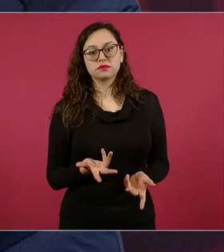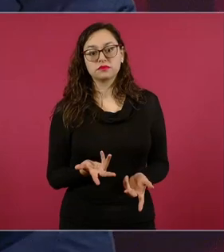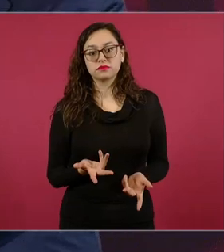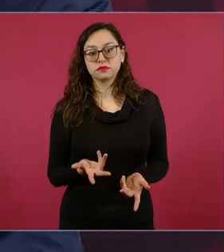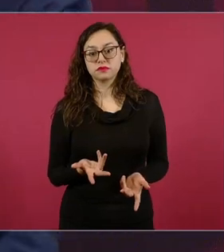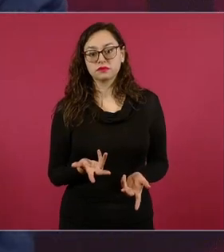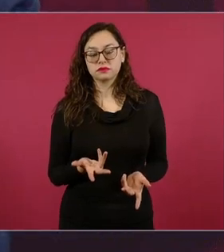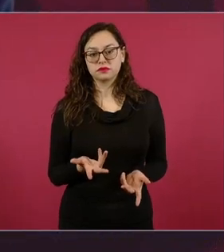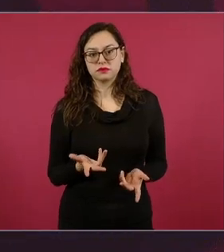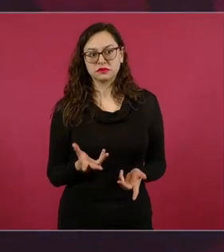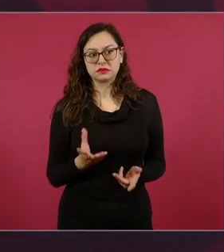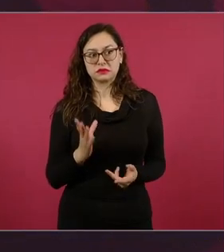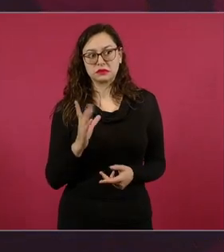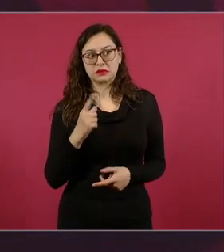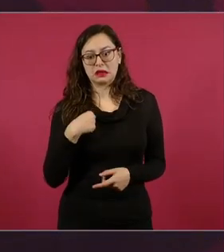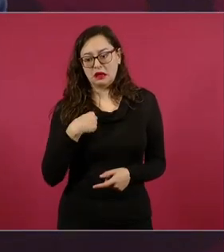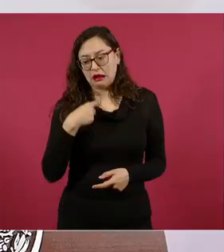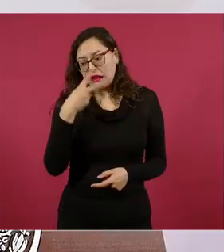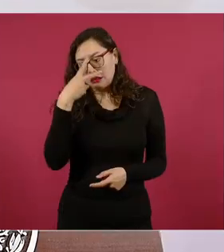hay complejos.